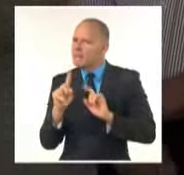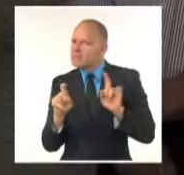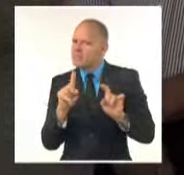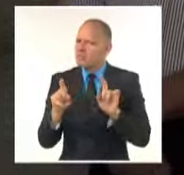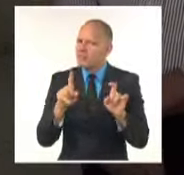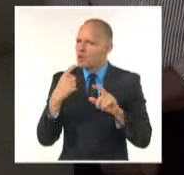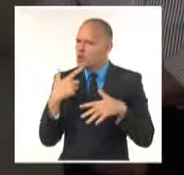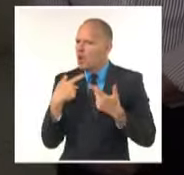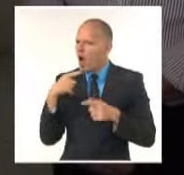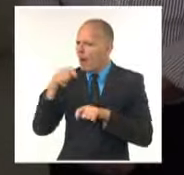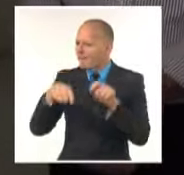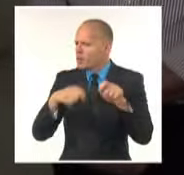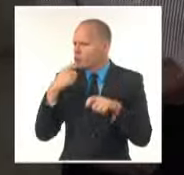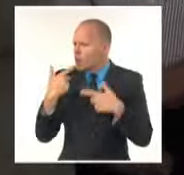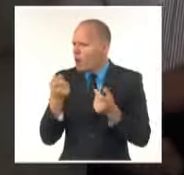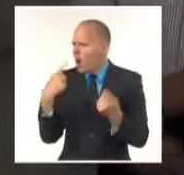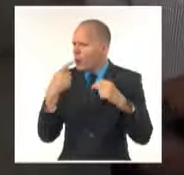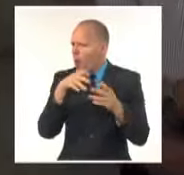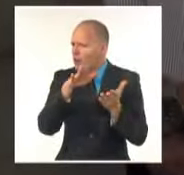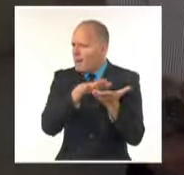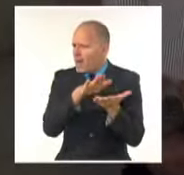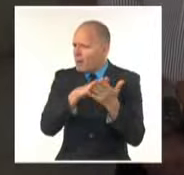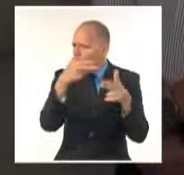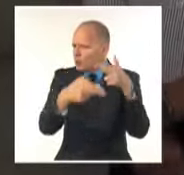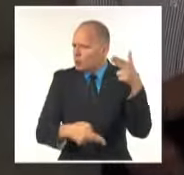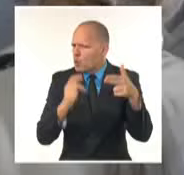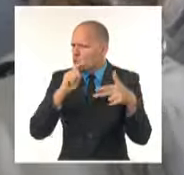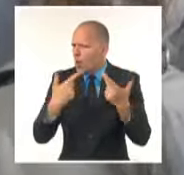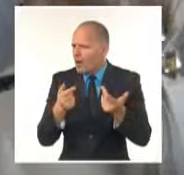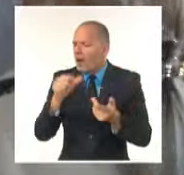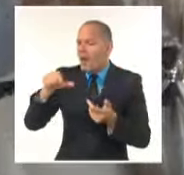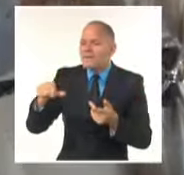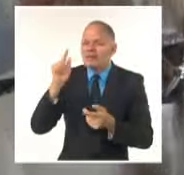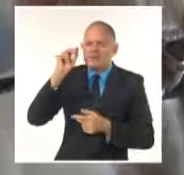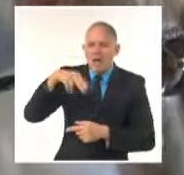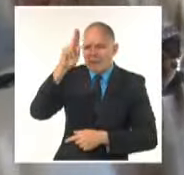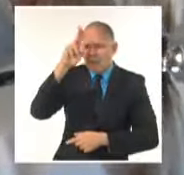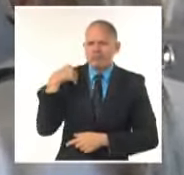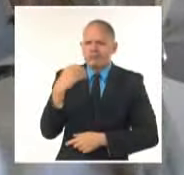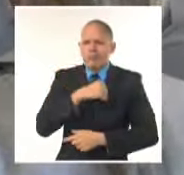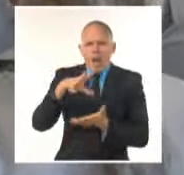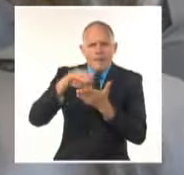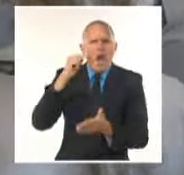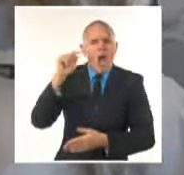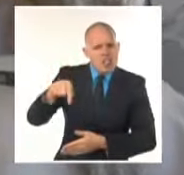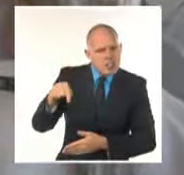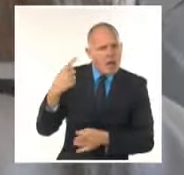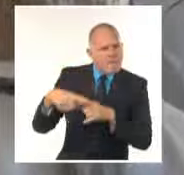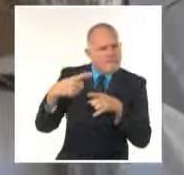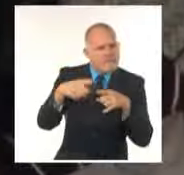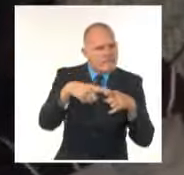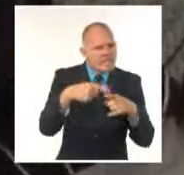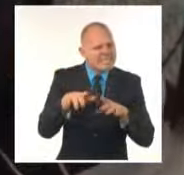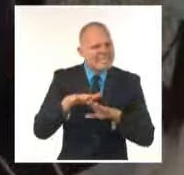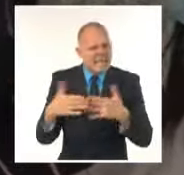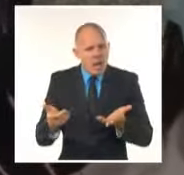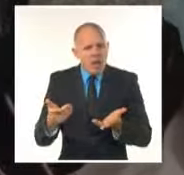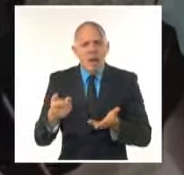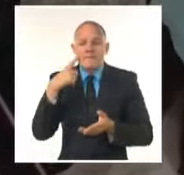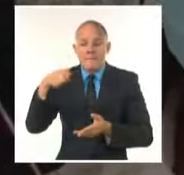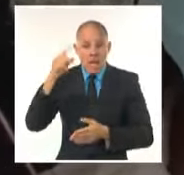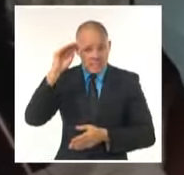intervenciones quirúrgicas pendientes, por el completamiento de la plantilla y también por la acogida que ha tenido entre los trabajadores los beneficios